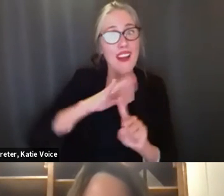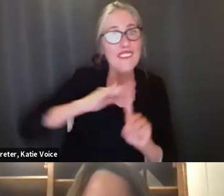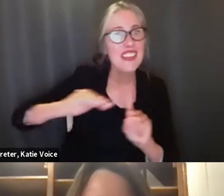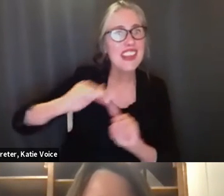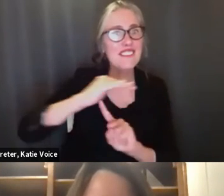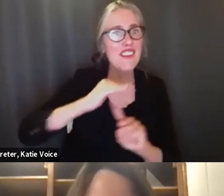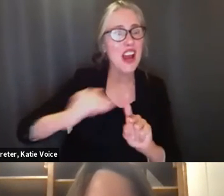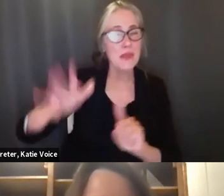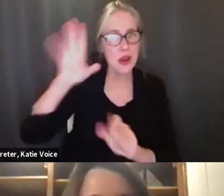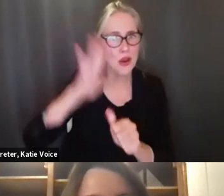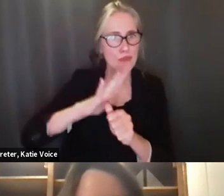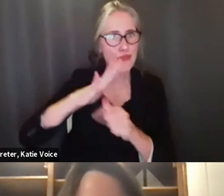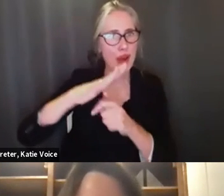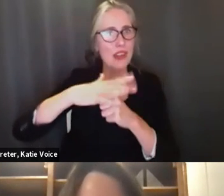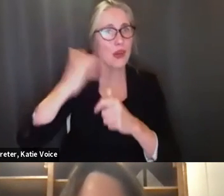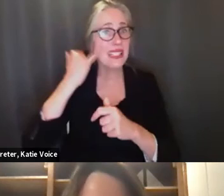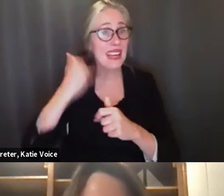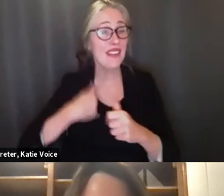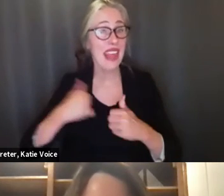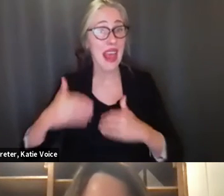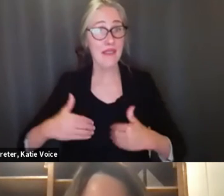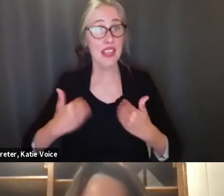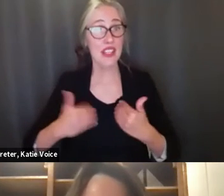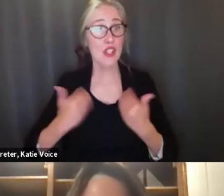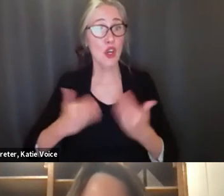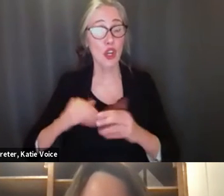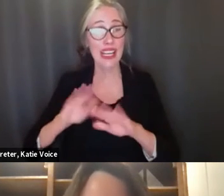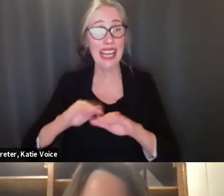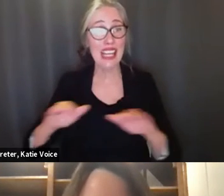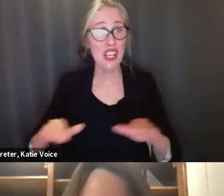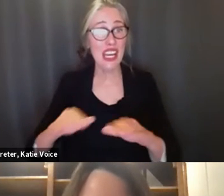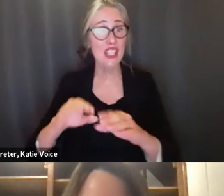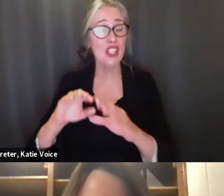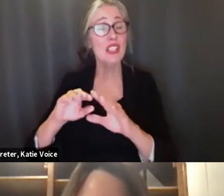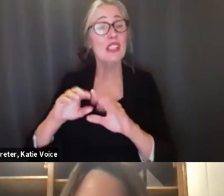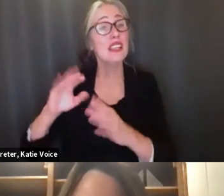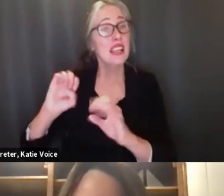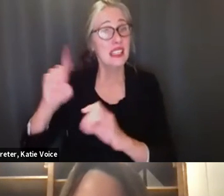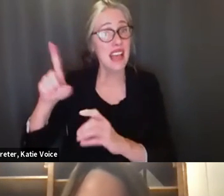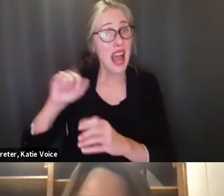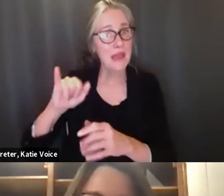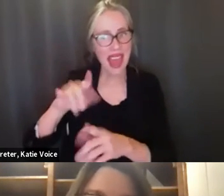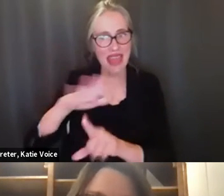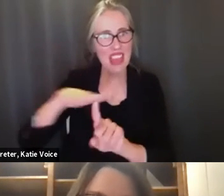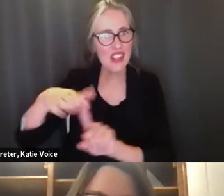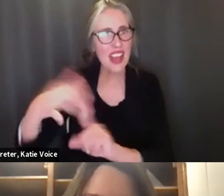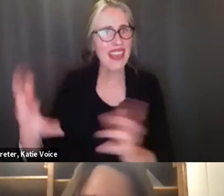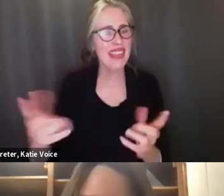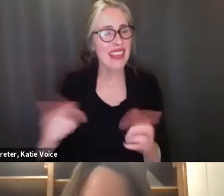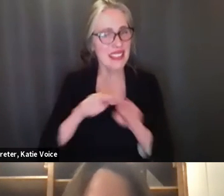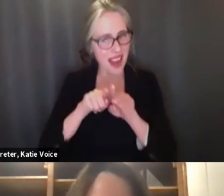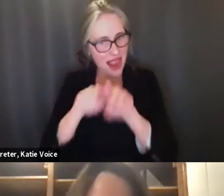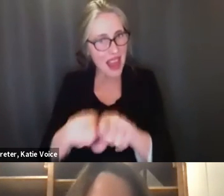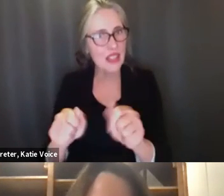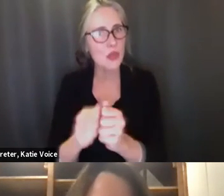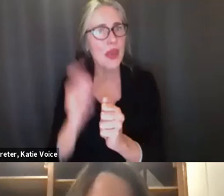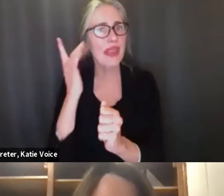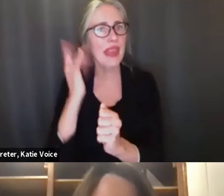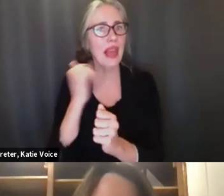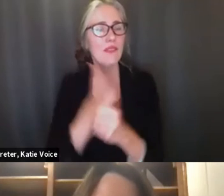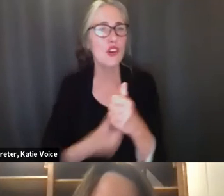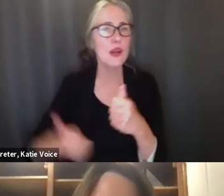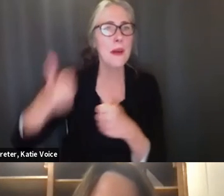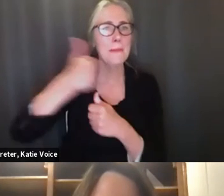dándole prioridad a otras escuelas. Esto va acorde con el plan maestro